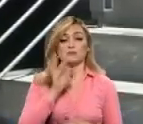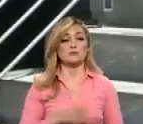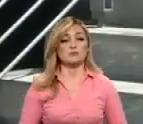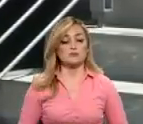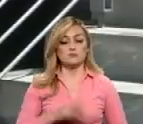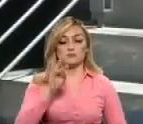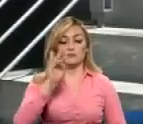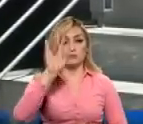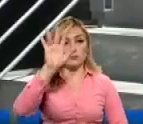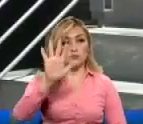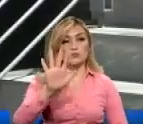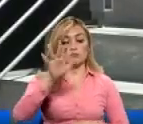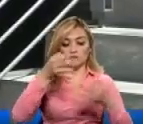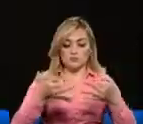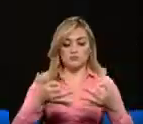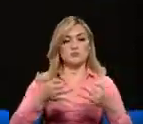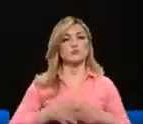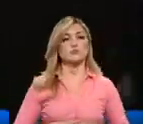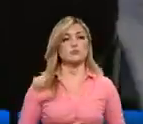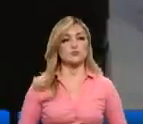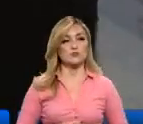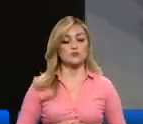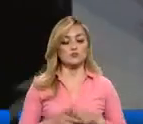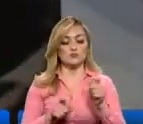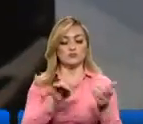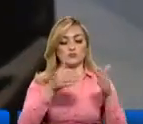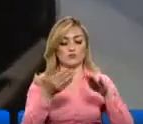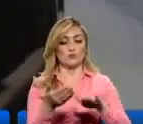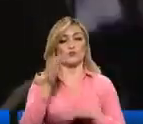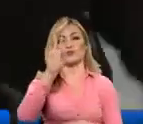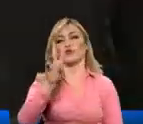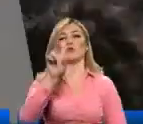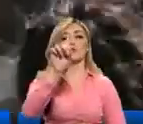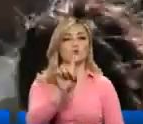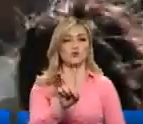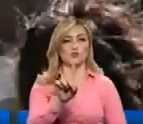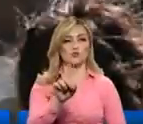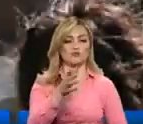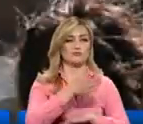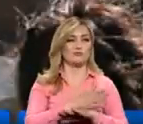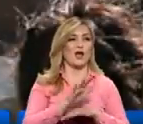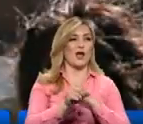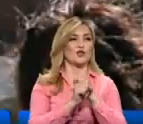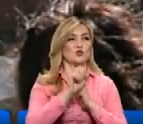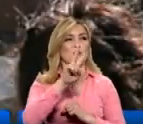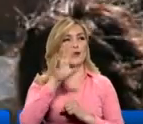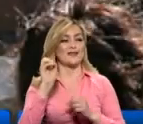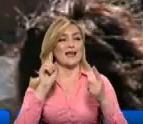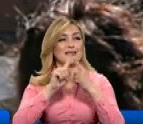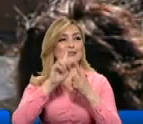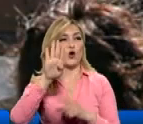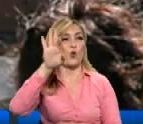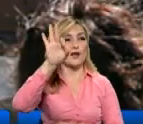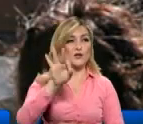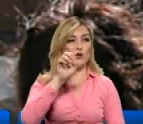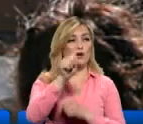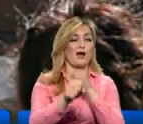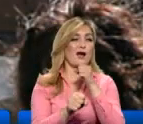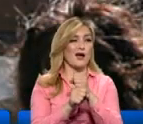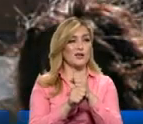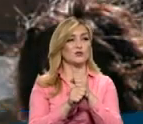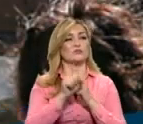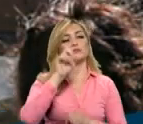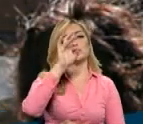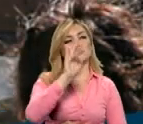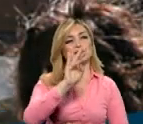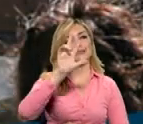y 75 confirmados. Del número de fallecidos, 21 tenían un rango etario de 20 a 49 años,